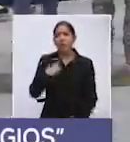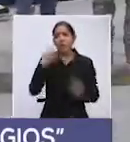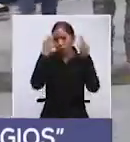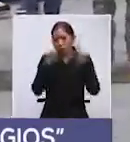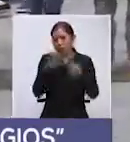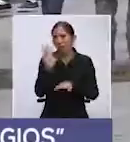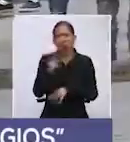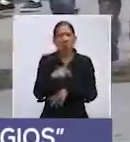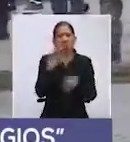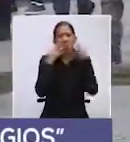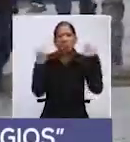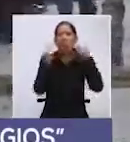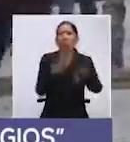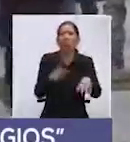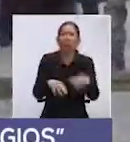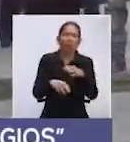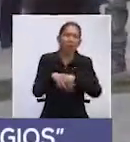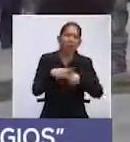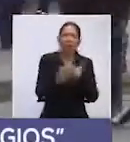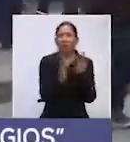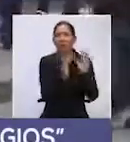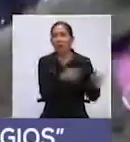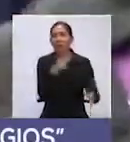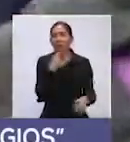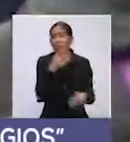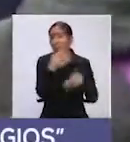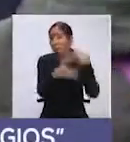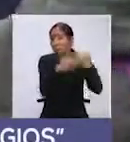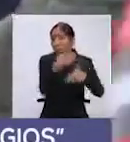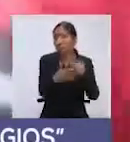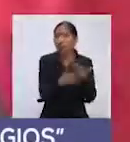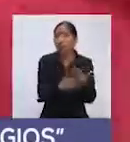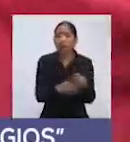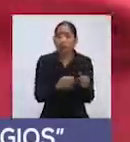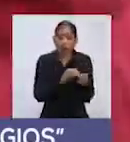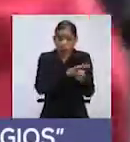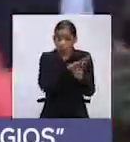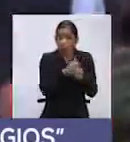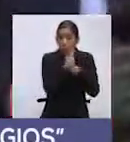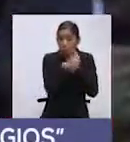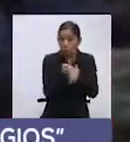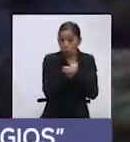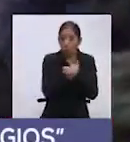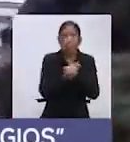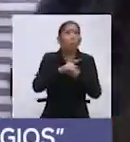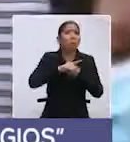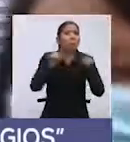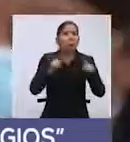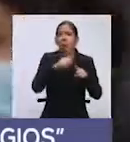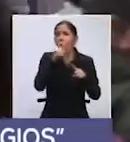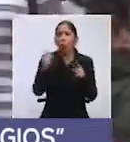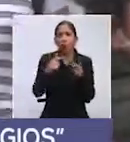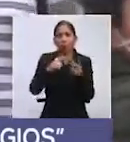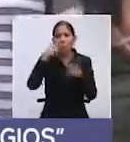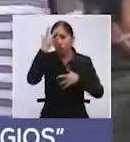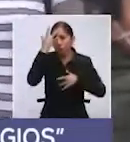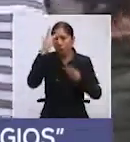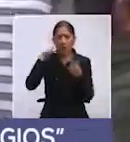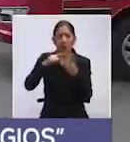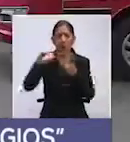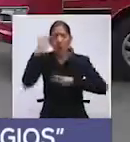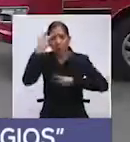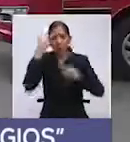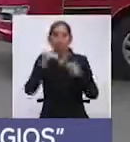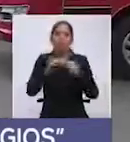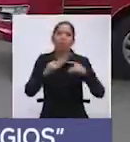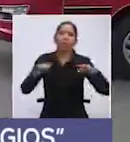solamente es la COVID la que nos pone en riesgo, sino también otro tipo de virus que se